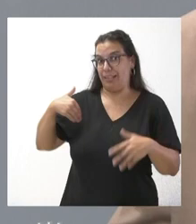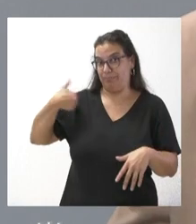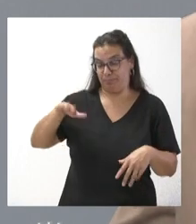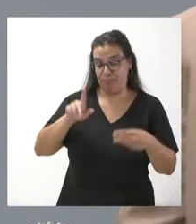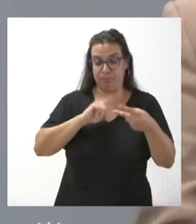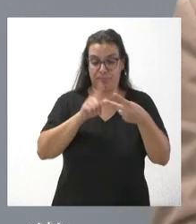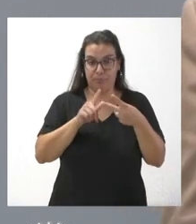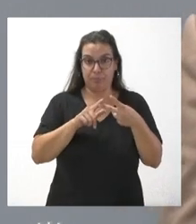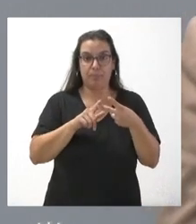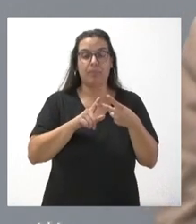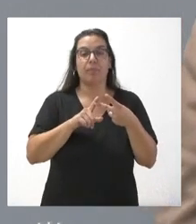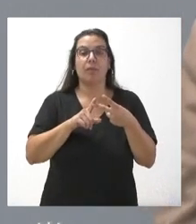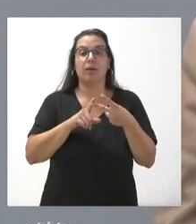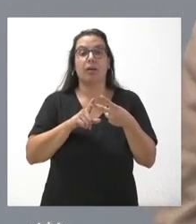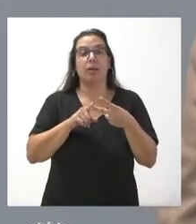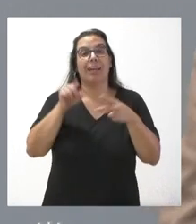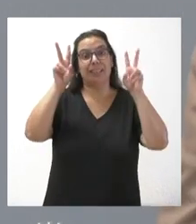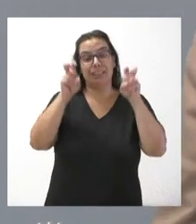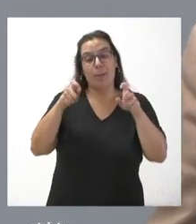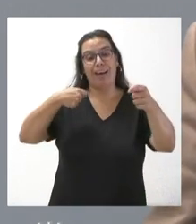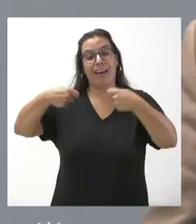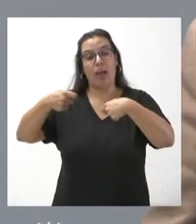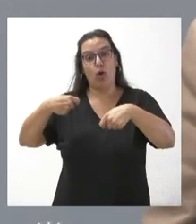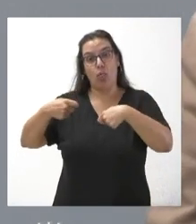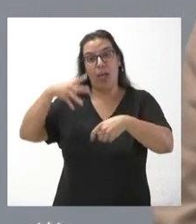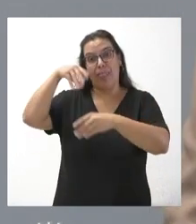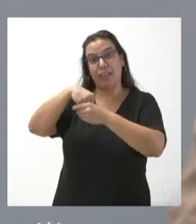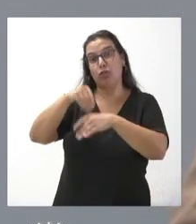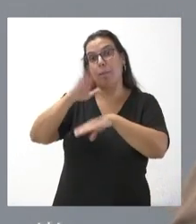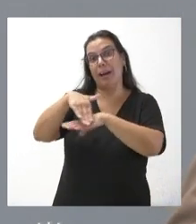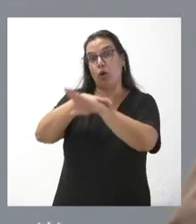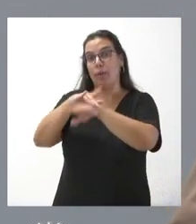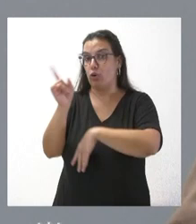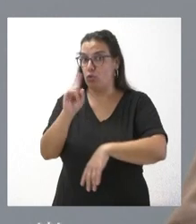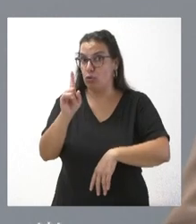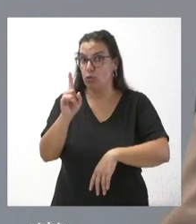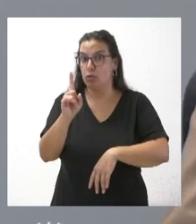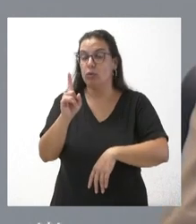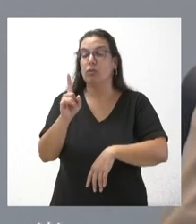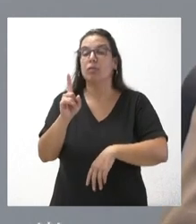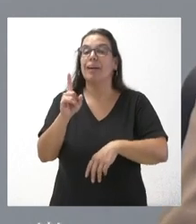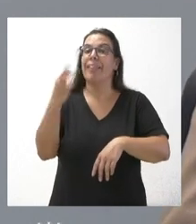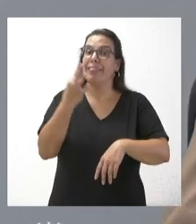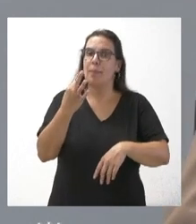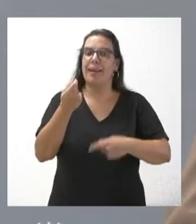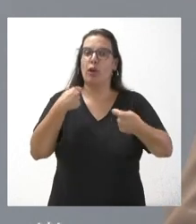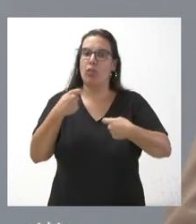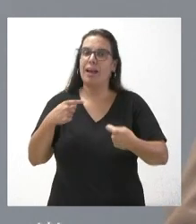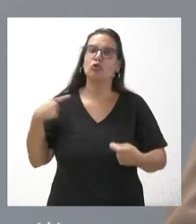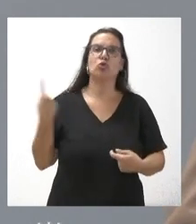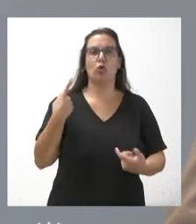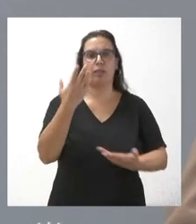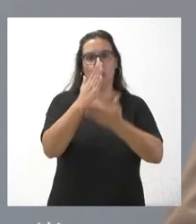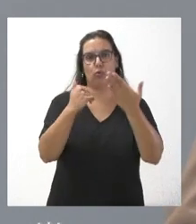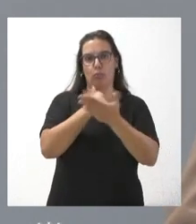que esto no debe entrar en la negociación de un nuevo Gobierno, sino que tiene que entrar en la negociación en condiciones de igualdad de todas las comunidades autónomas en el